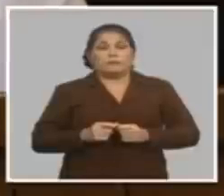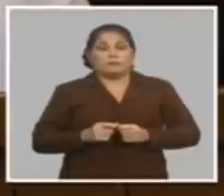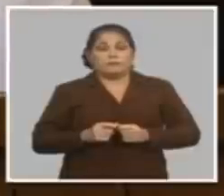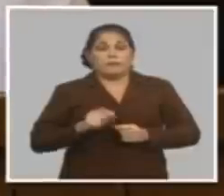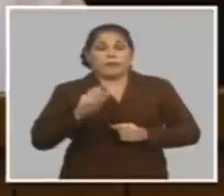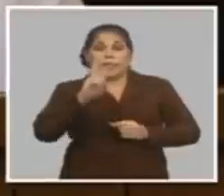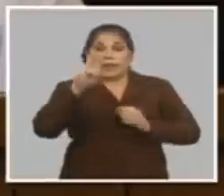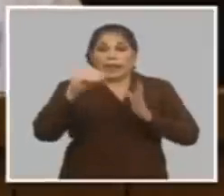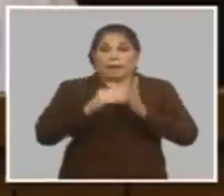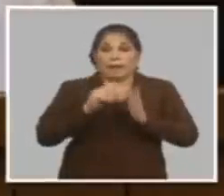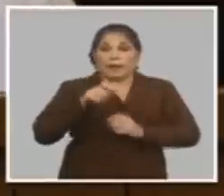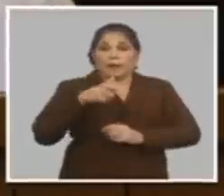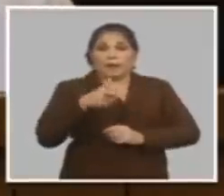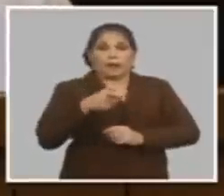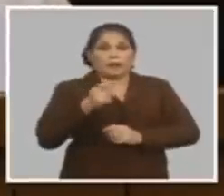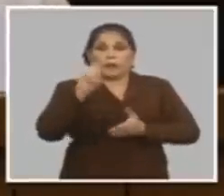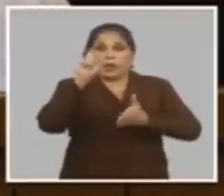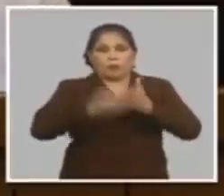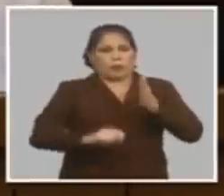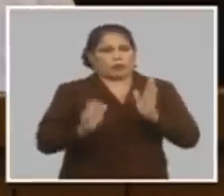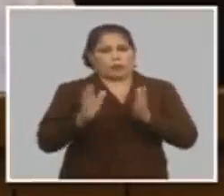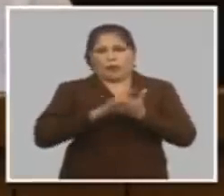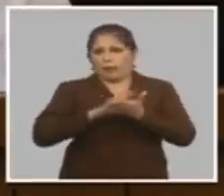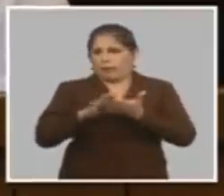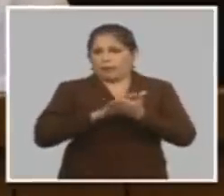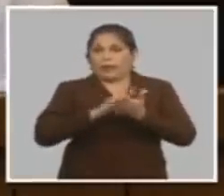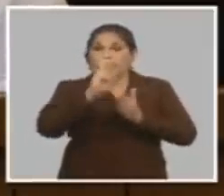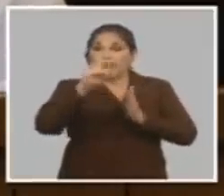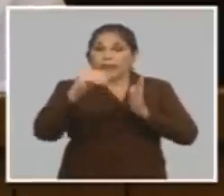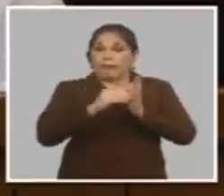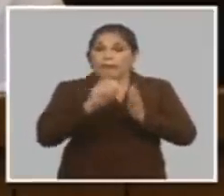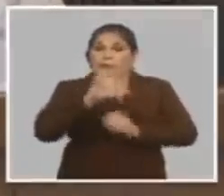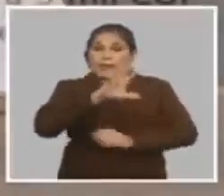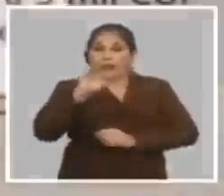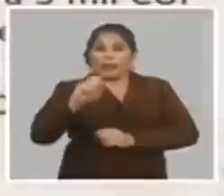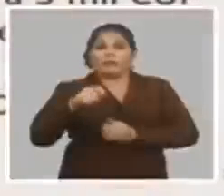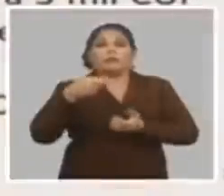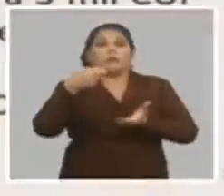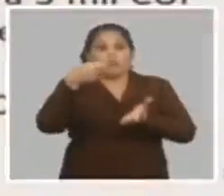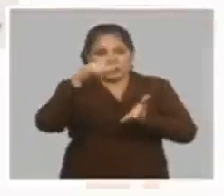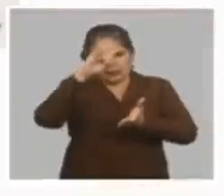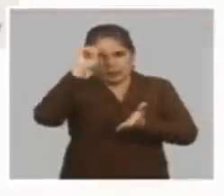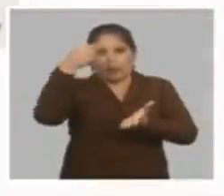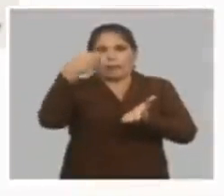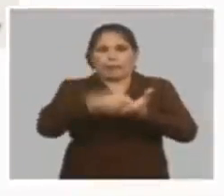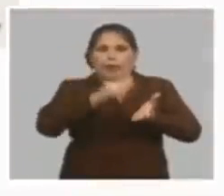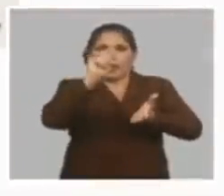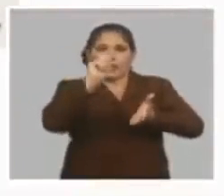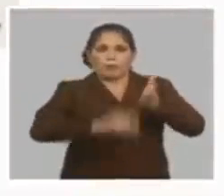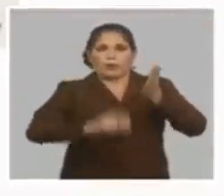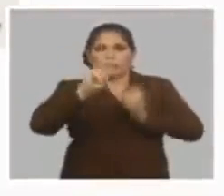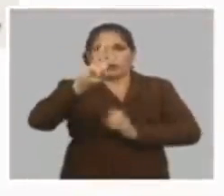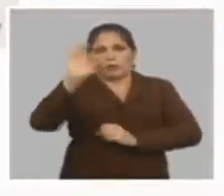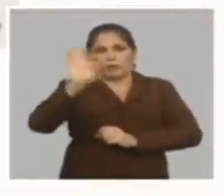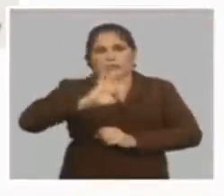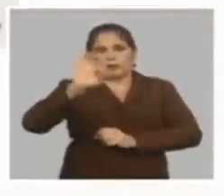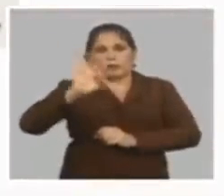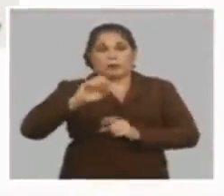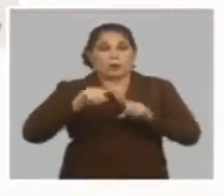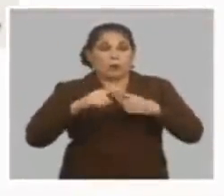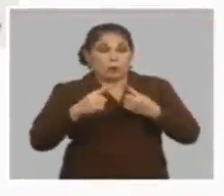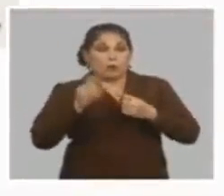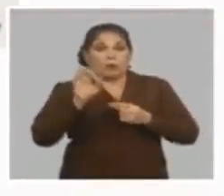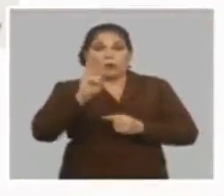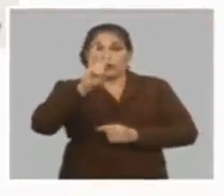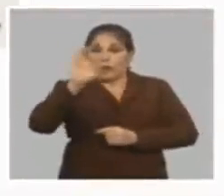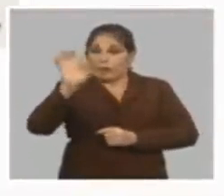Entonces, 3.000 pesos no pagan impuestos. 3.500 pesos sí pagan un 3% de impuestos. Por tanto, es